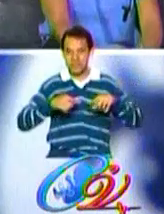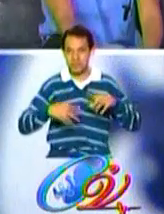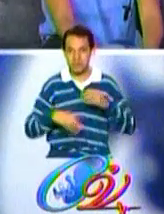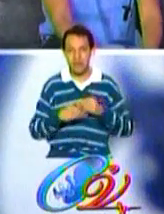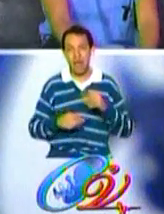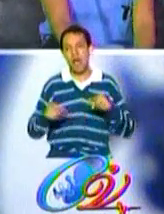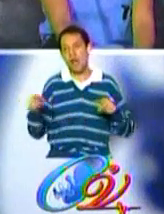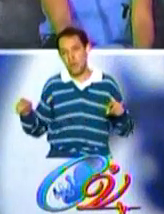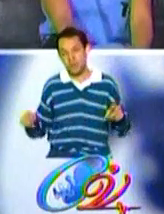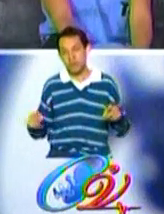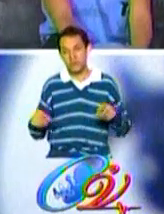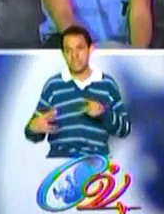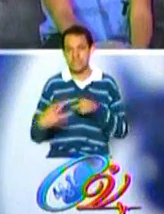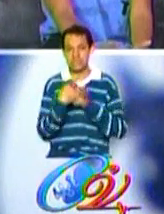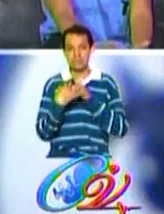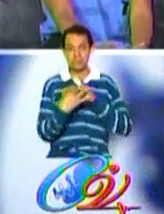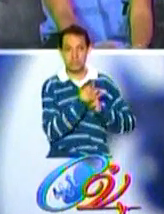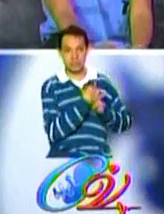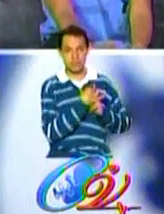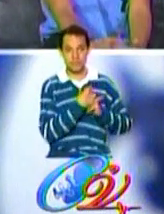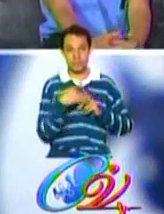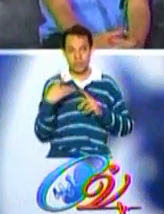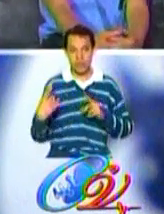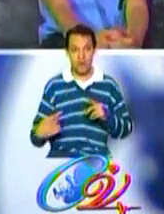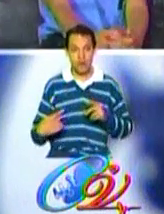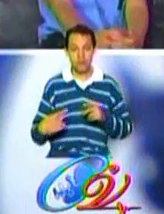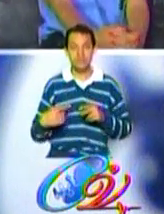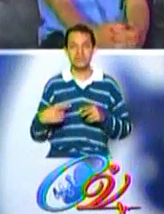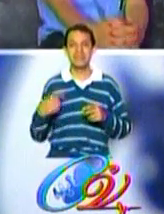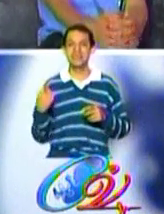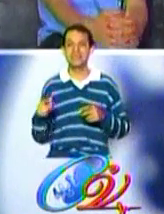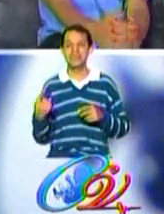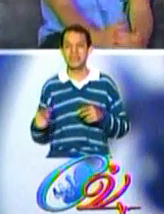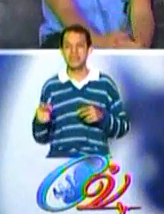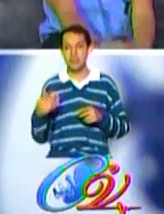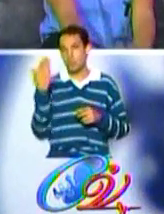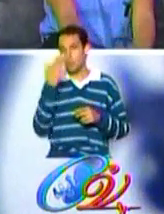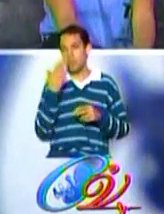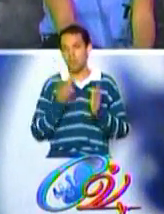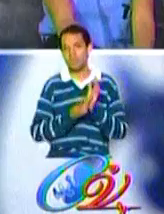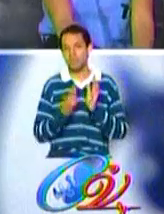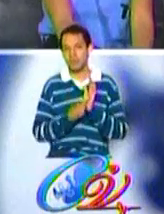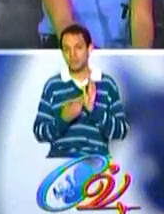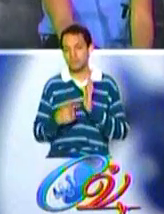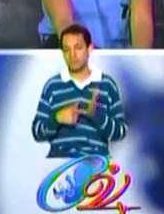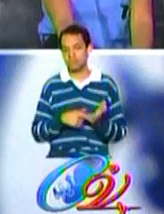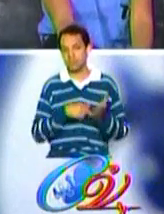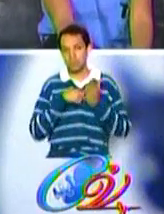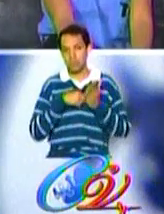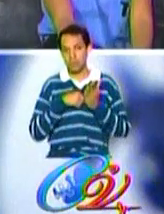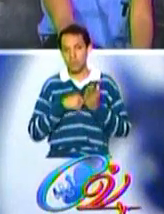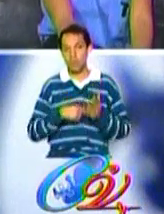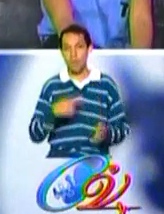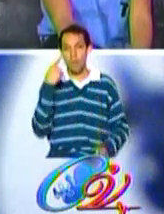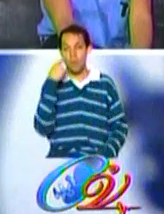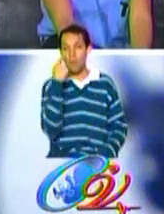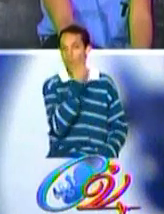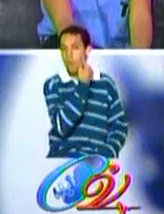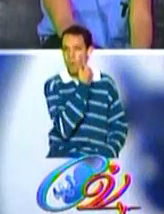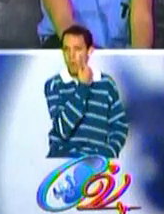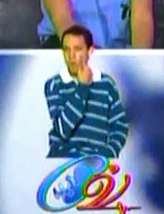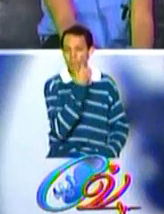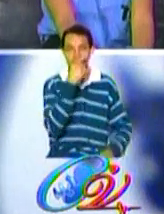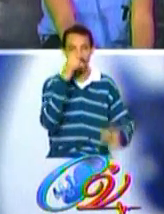ciertas toxinas. Esta es una pupilografía, que es un examen que muestra básicamente en el ojo cómo uno